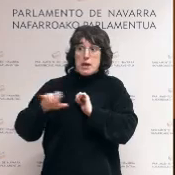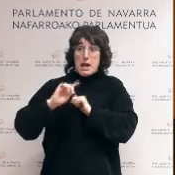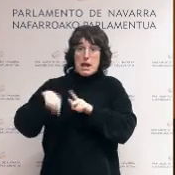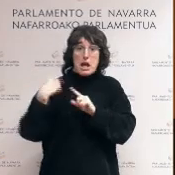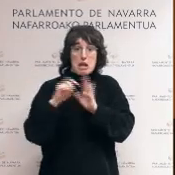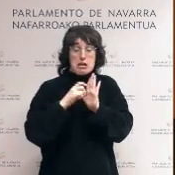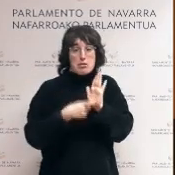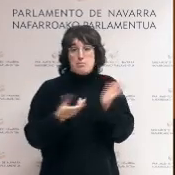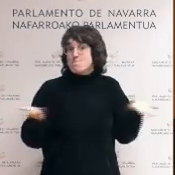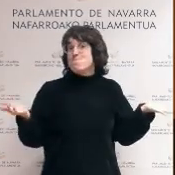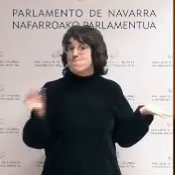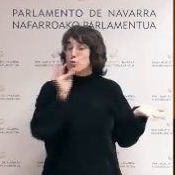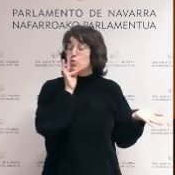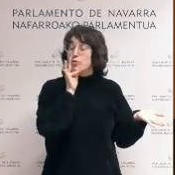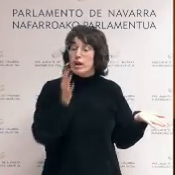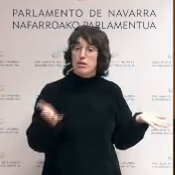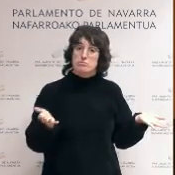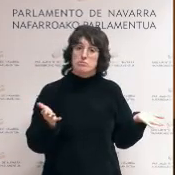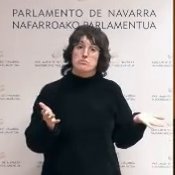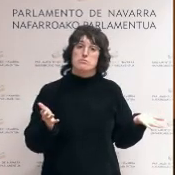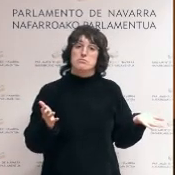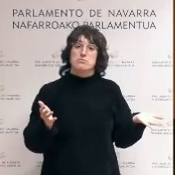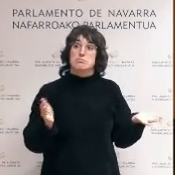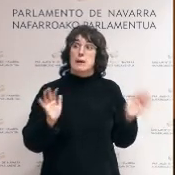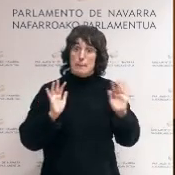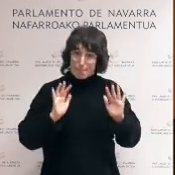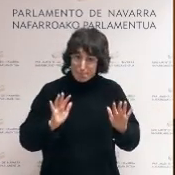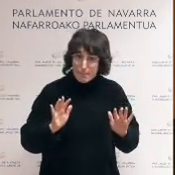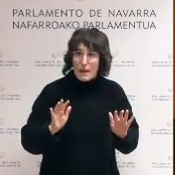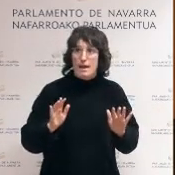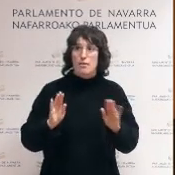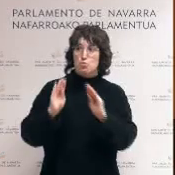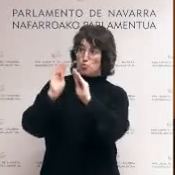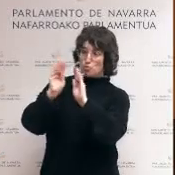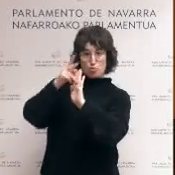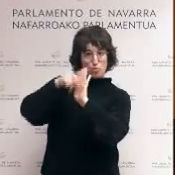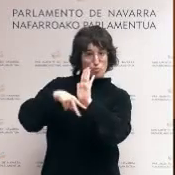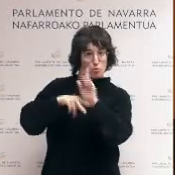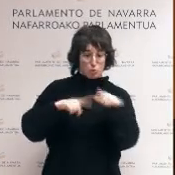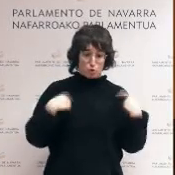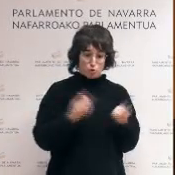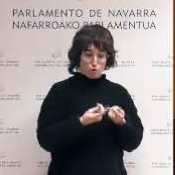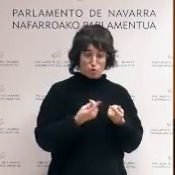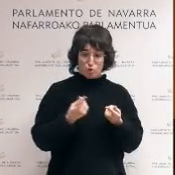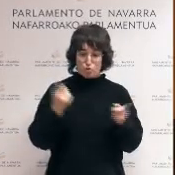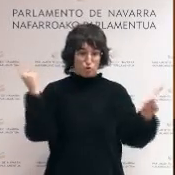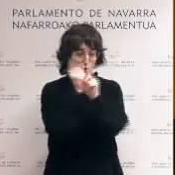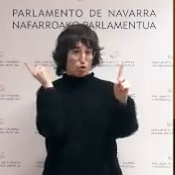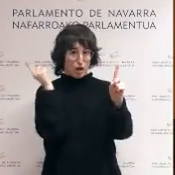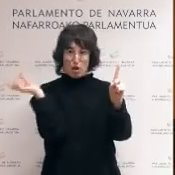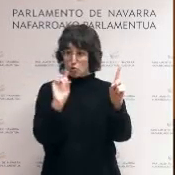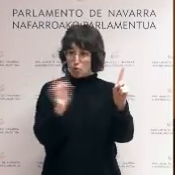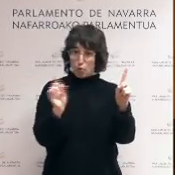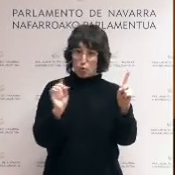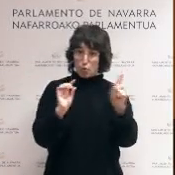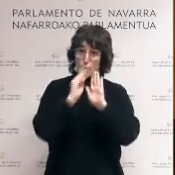embargo, este marco no se opone a lo que nosotros proponemos hoy. Lo prepara, lo anticipa y lo armoniza,